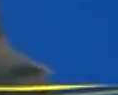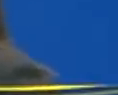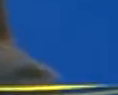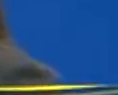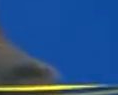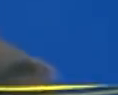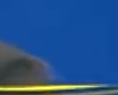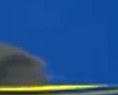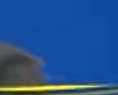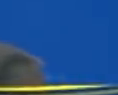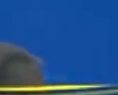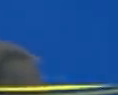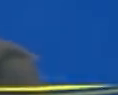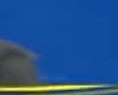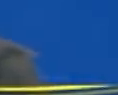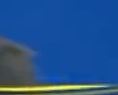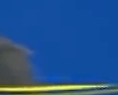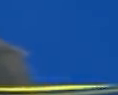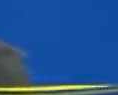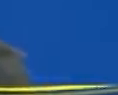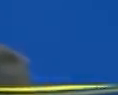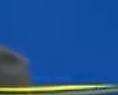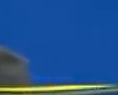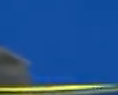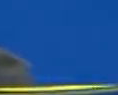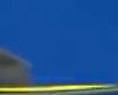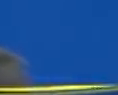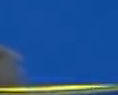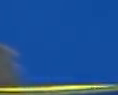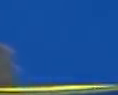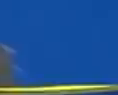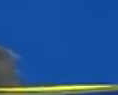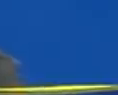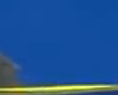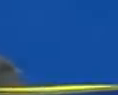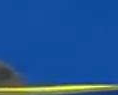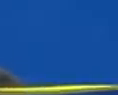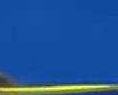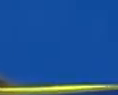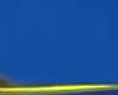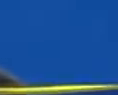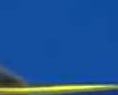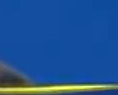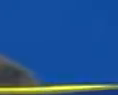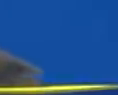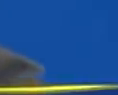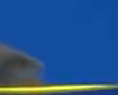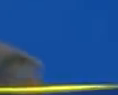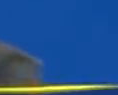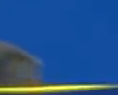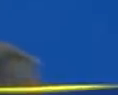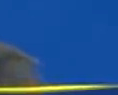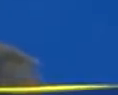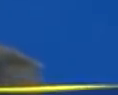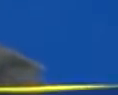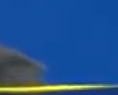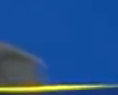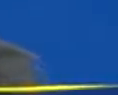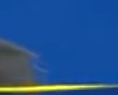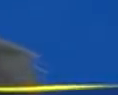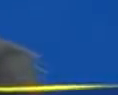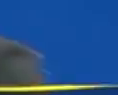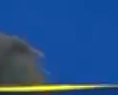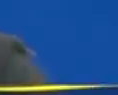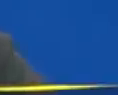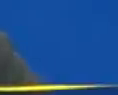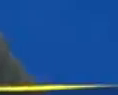los fascistas llaman promoción de la democracia y que los llaman luchadores por la libertad. Y ahora los